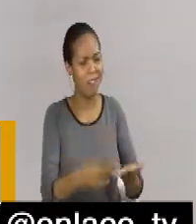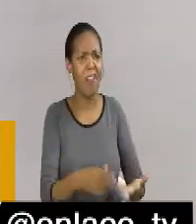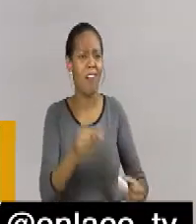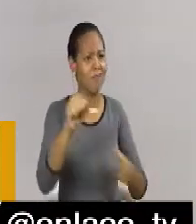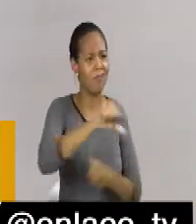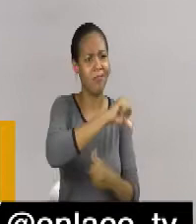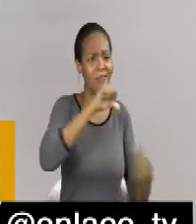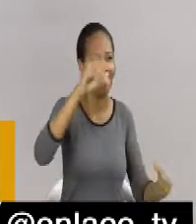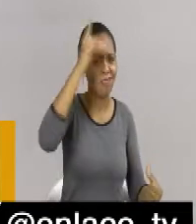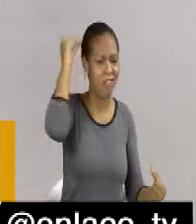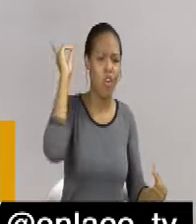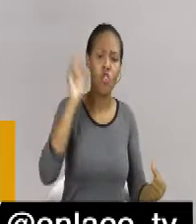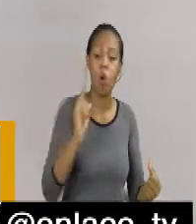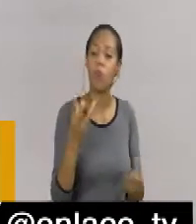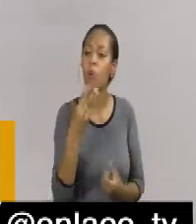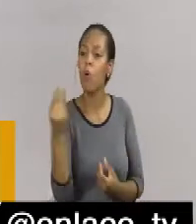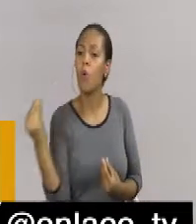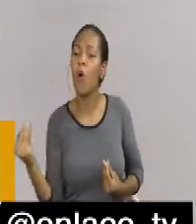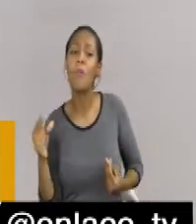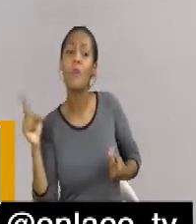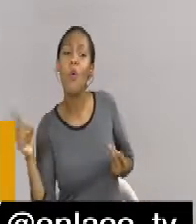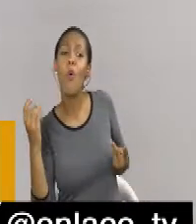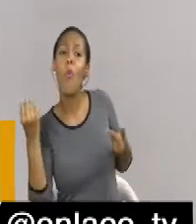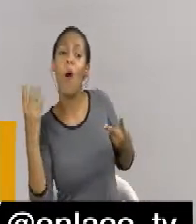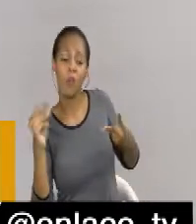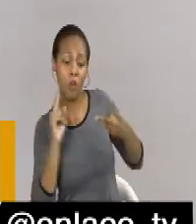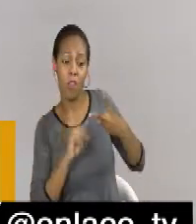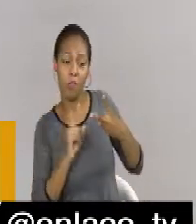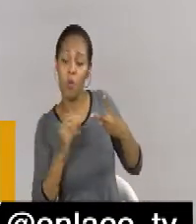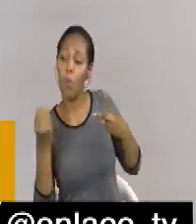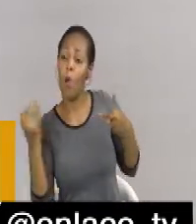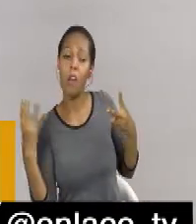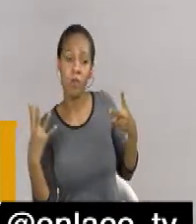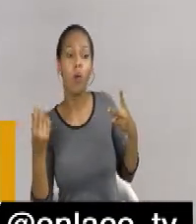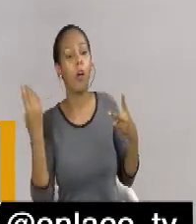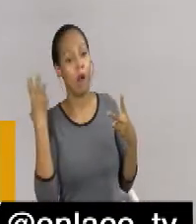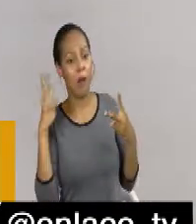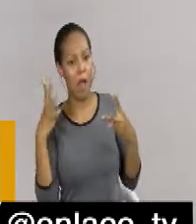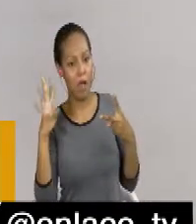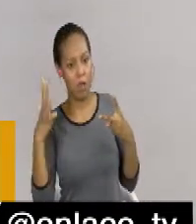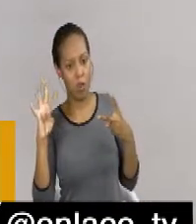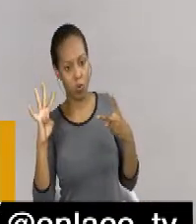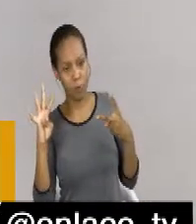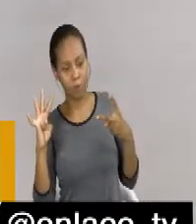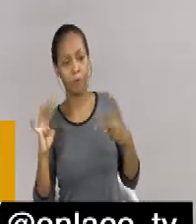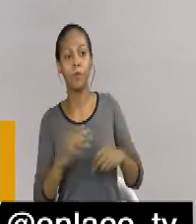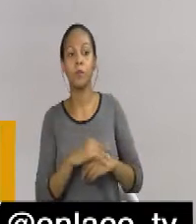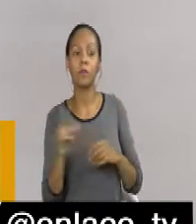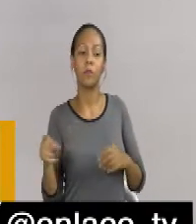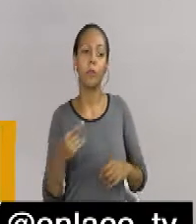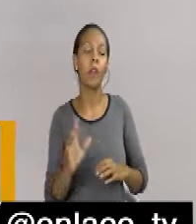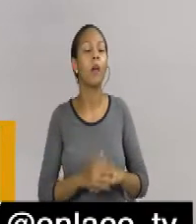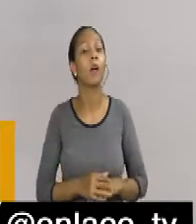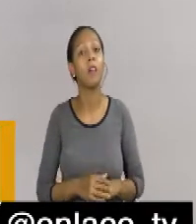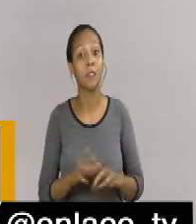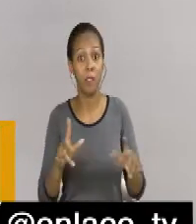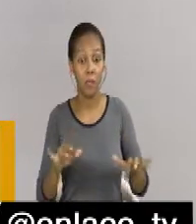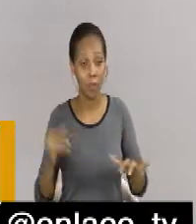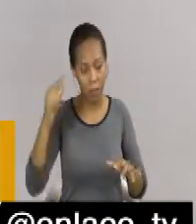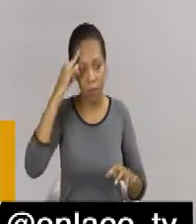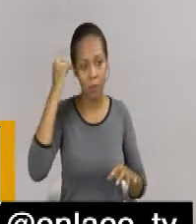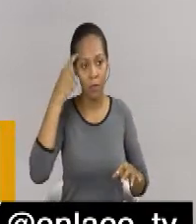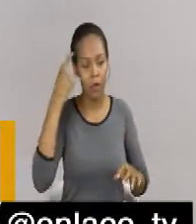únicamente, pues no se puede determinar ley seca, que es de libertad pues de la Secretaría de Gobierno, la cual pues nosotros no vamos a